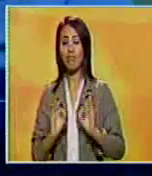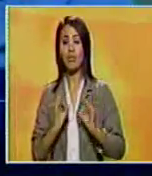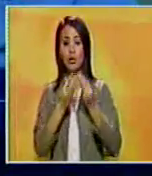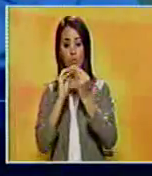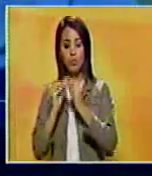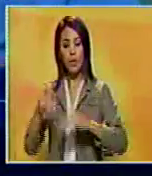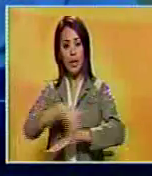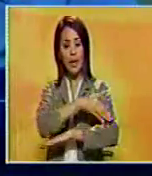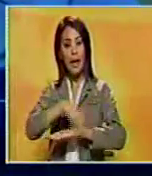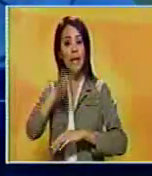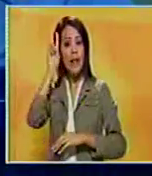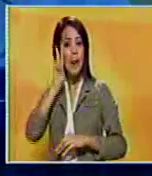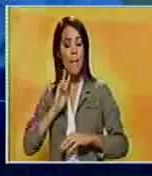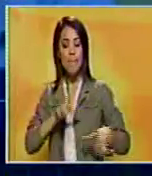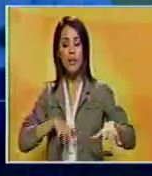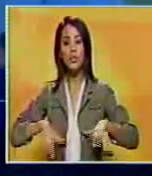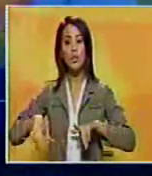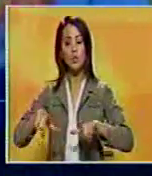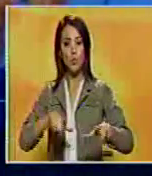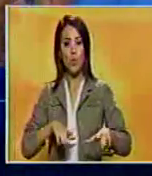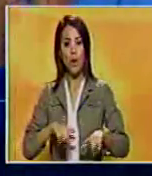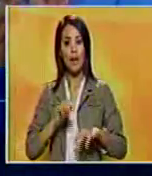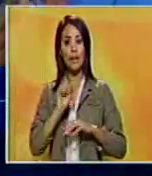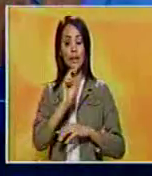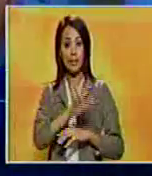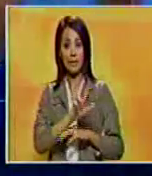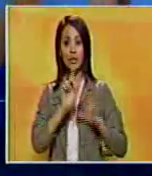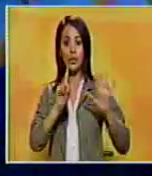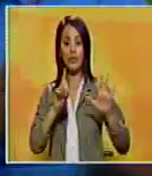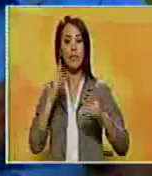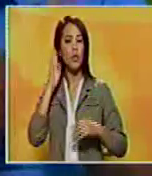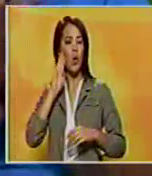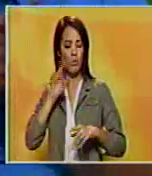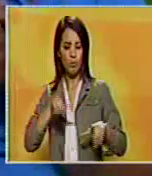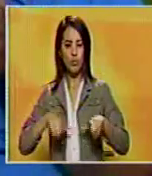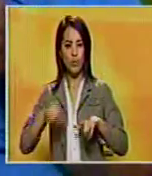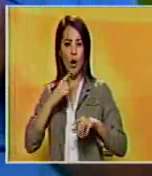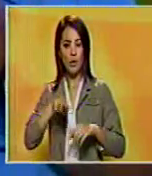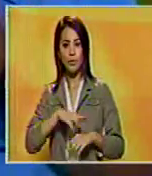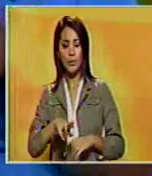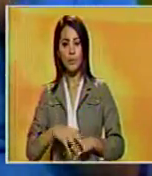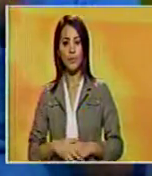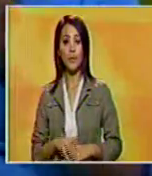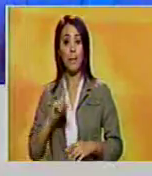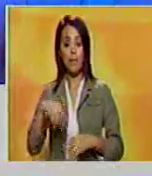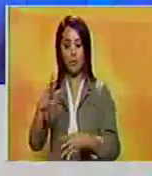de calles y limpieza de las 365 quebradas y torrenteras, además de la recolección de basura.